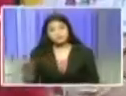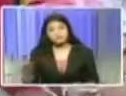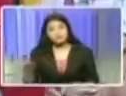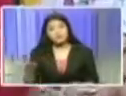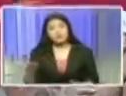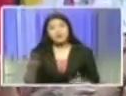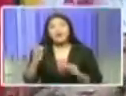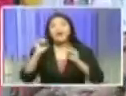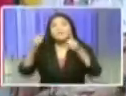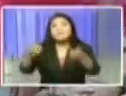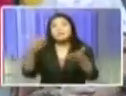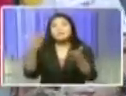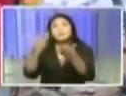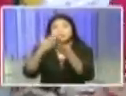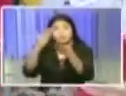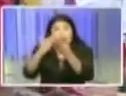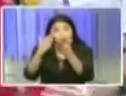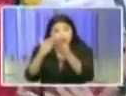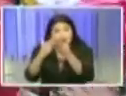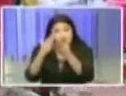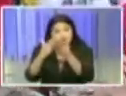desde que entran a los liceos,